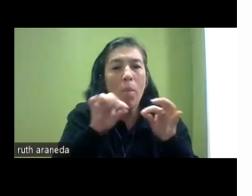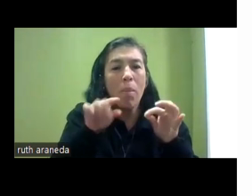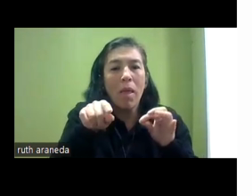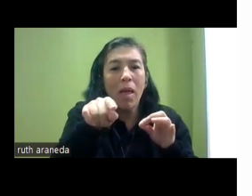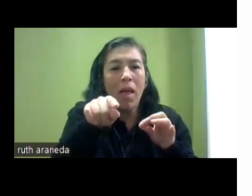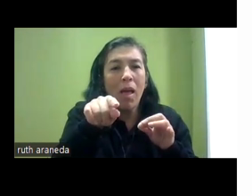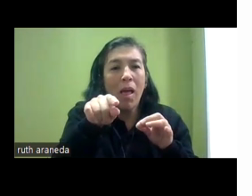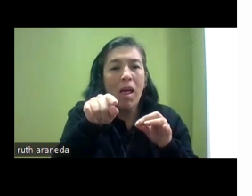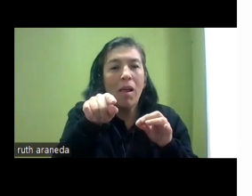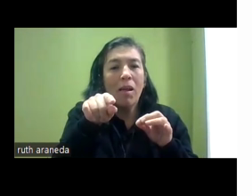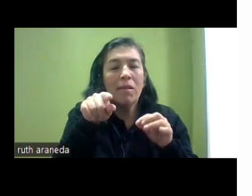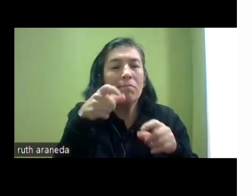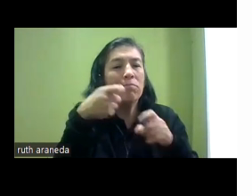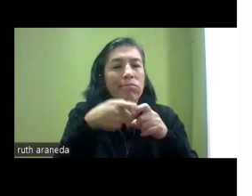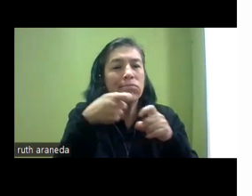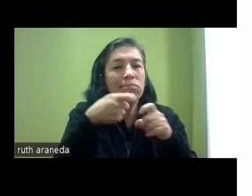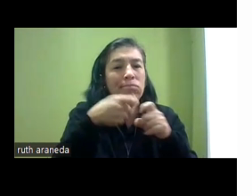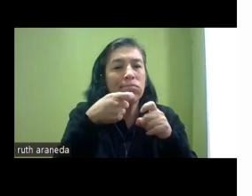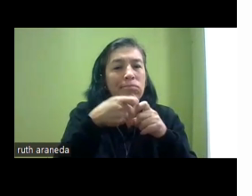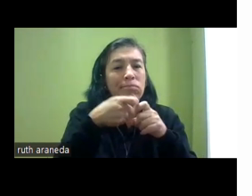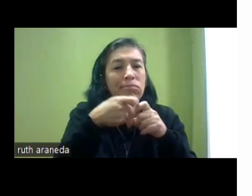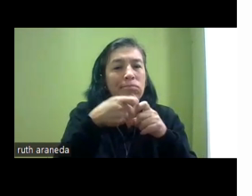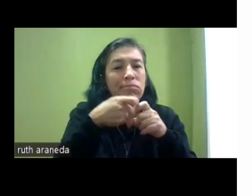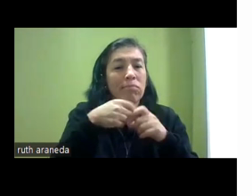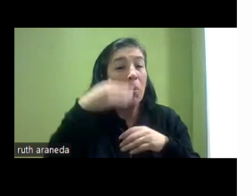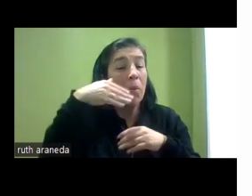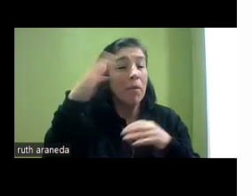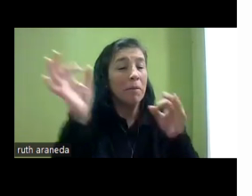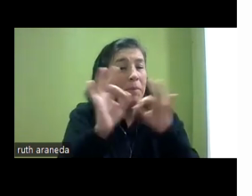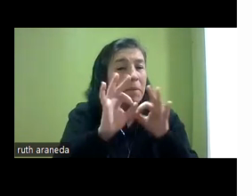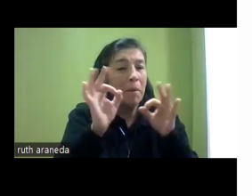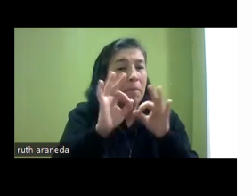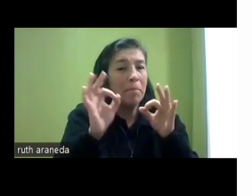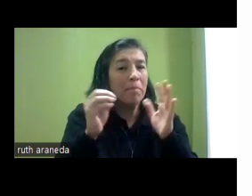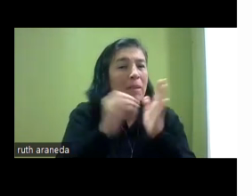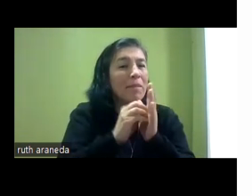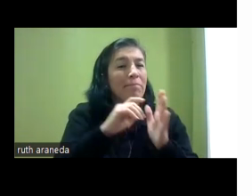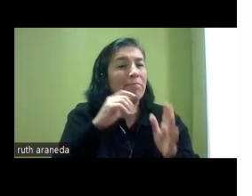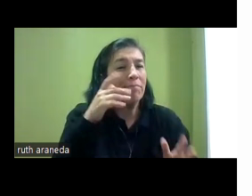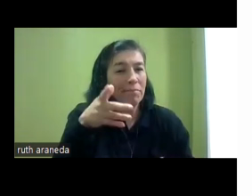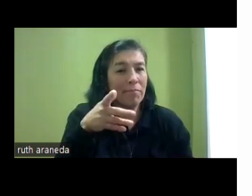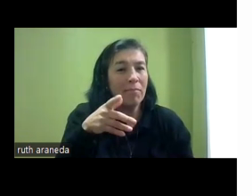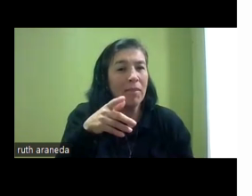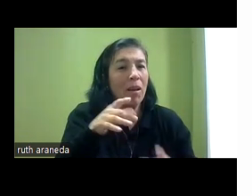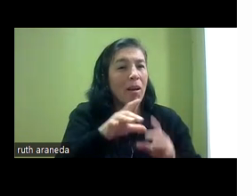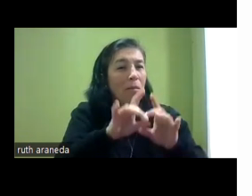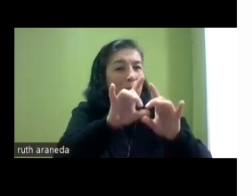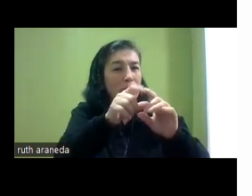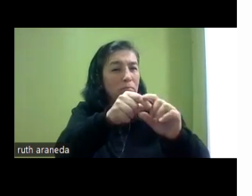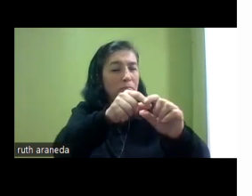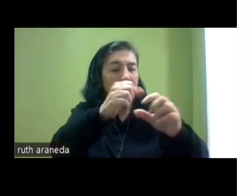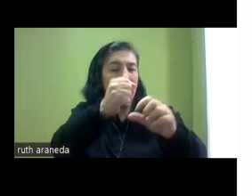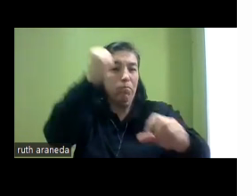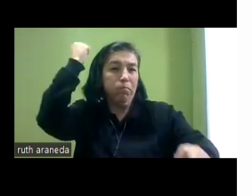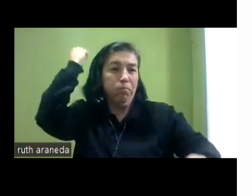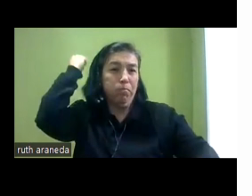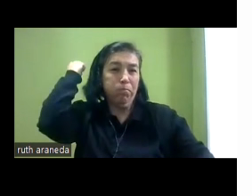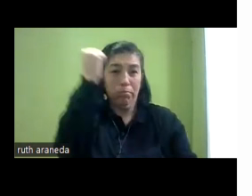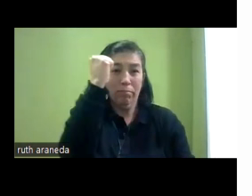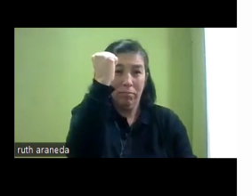proyectil. Vamos a ver más adelante que correspondía al arpón, la punta del